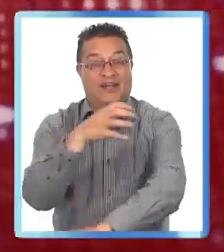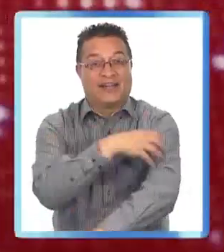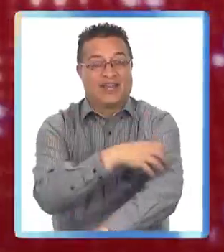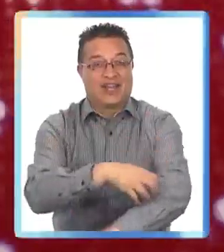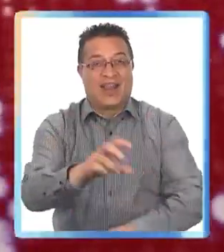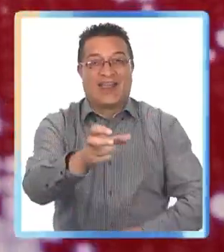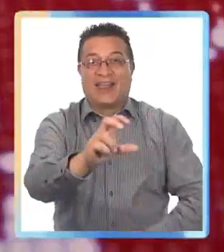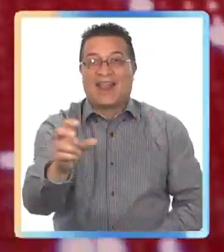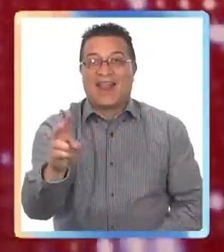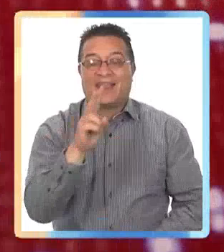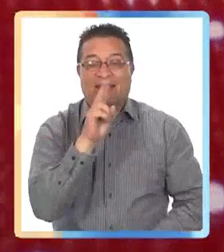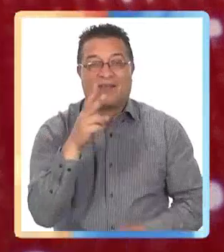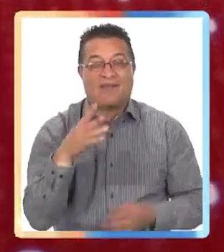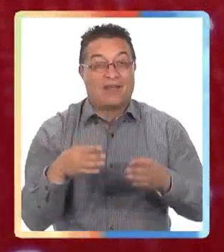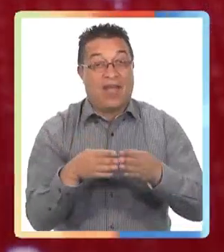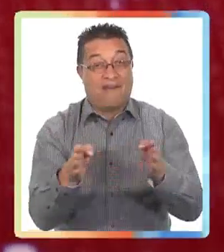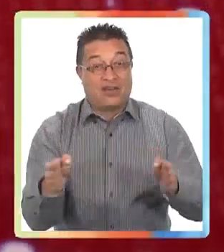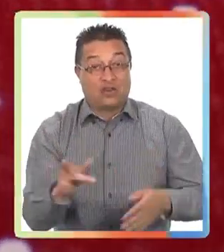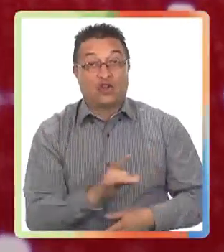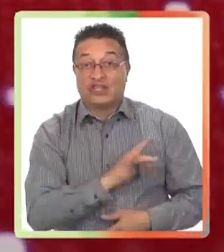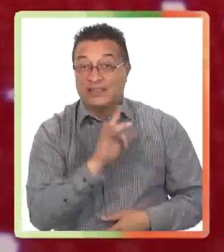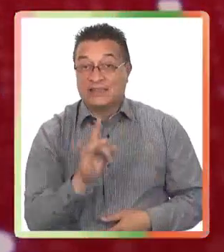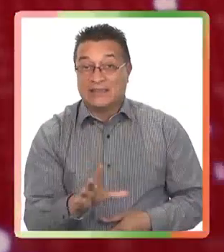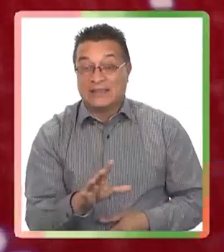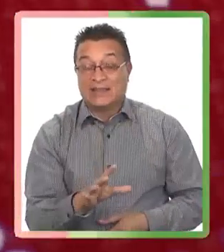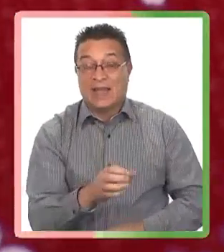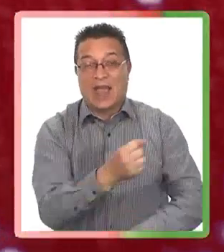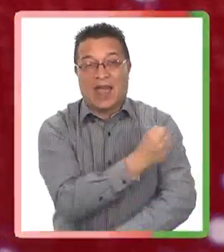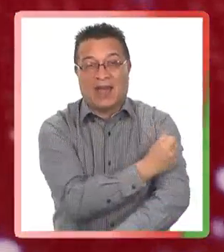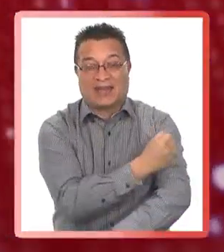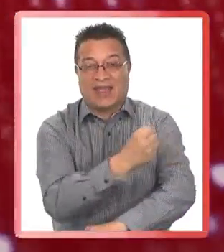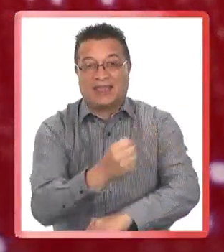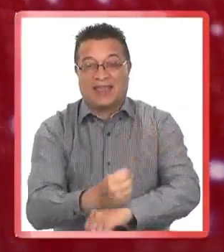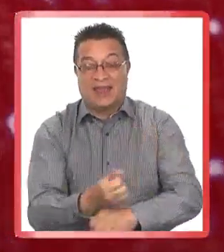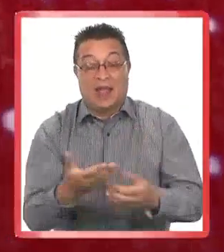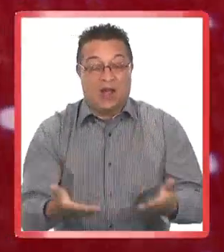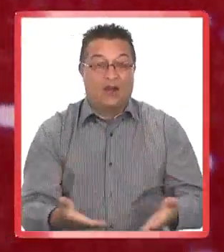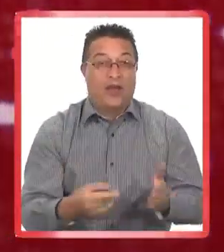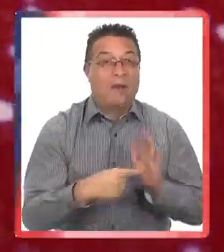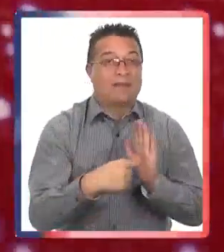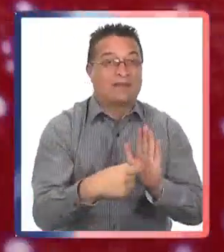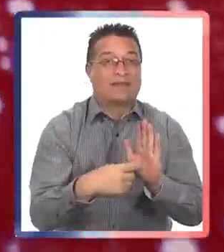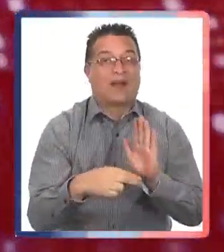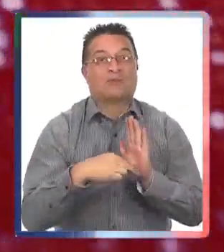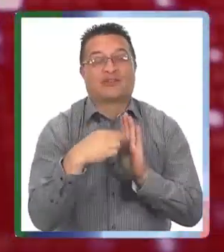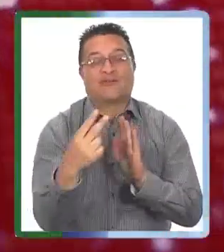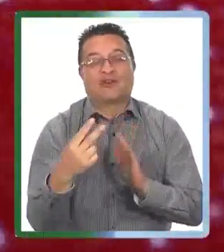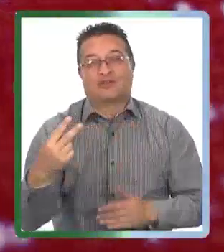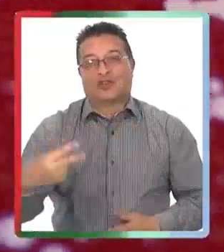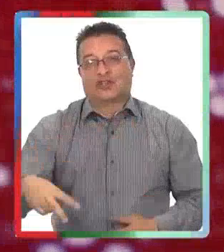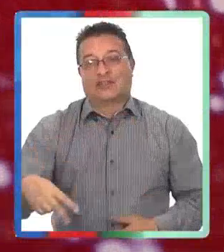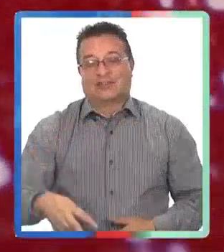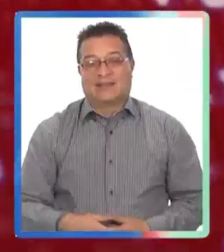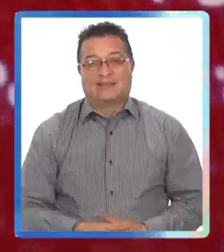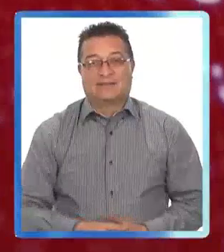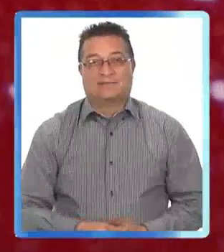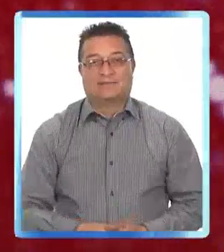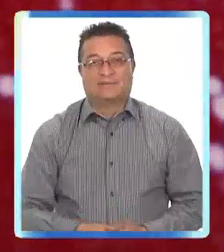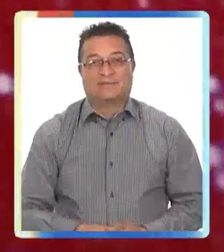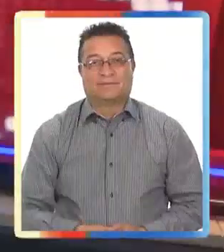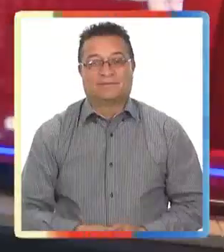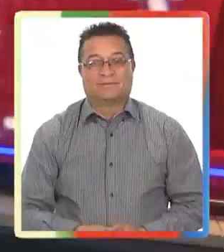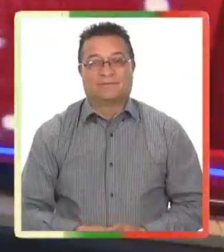Asociación Regional de Canales de Televisión de Señal Abierta de Chile, Arcatel, presenta Portavoz